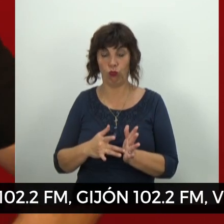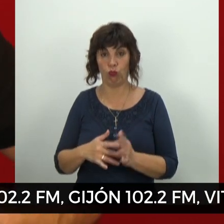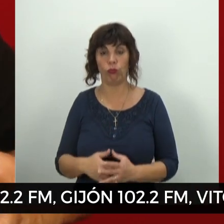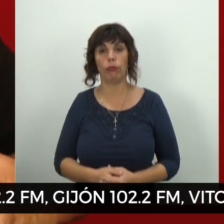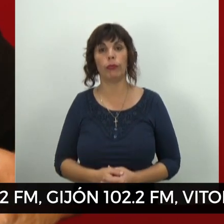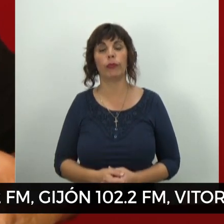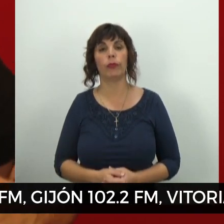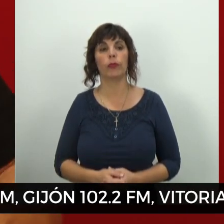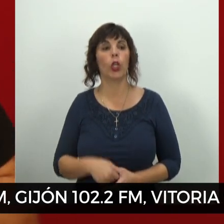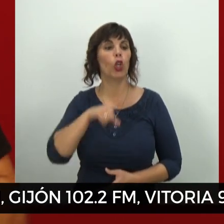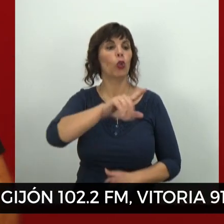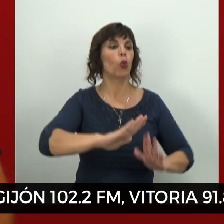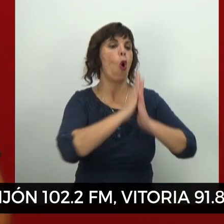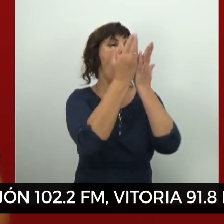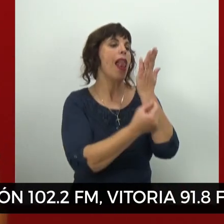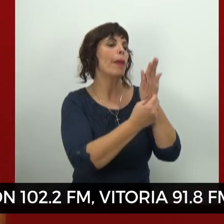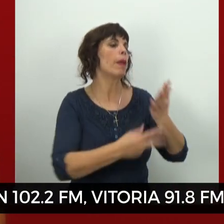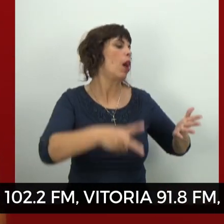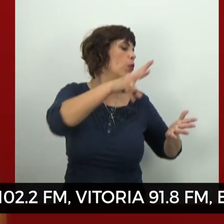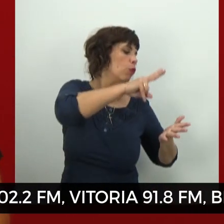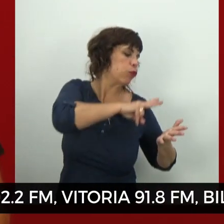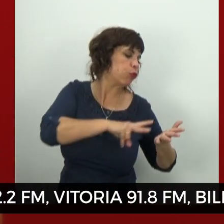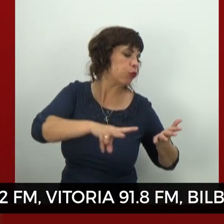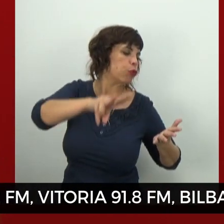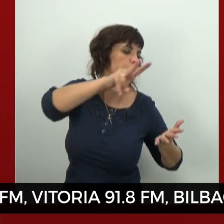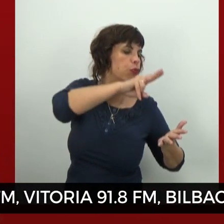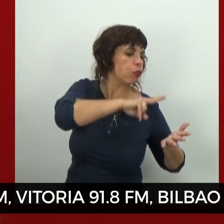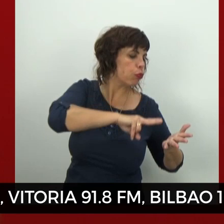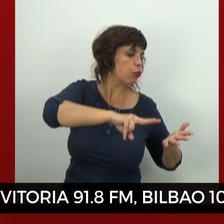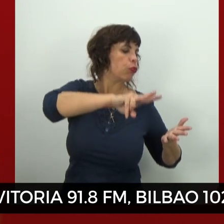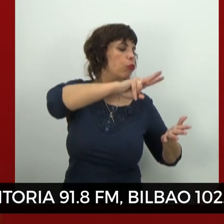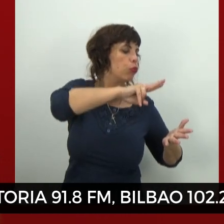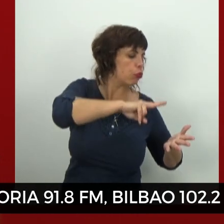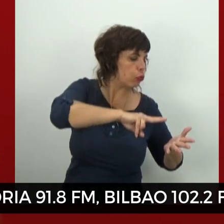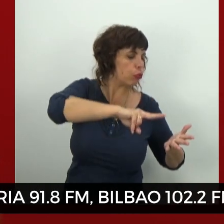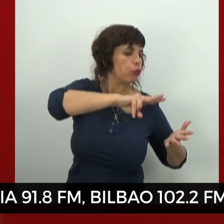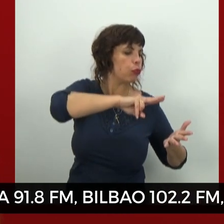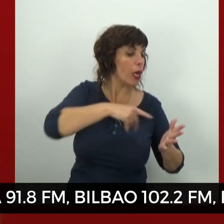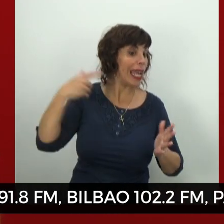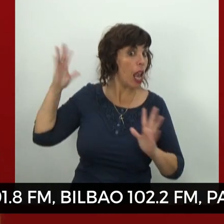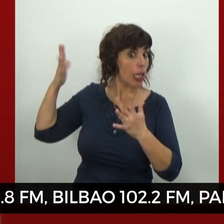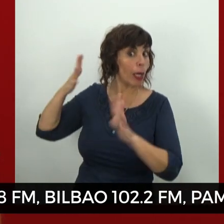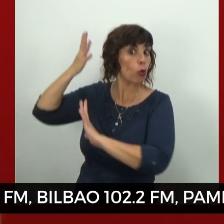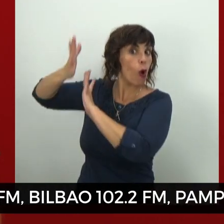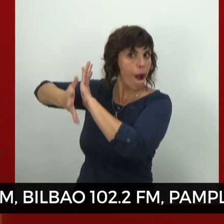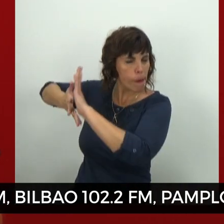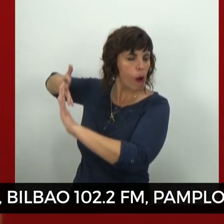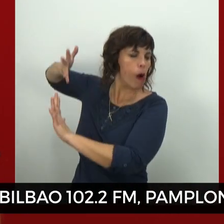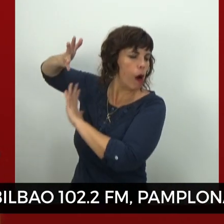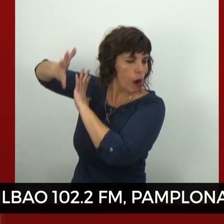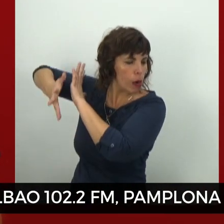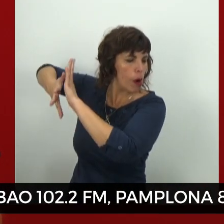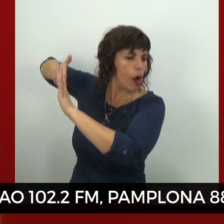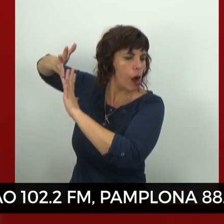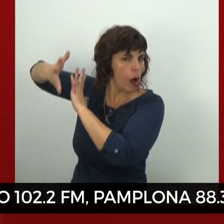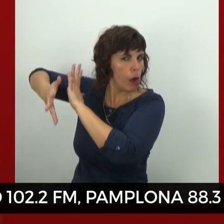Tú tienes que leer la Biblia en voz alta. Es el sonido de la palabra que